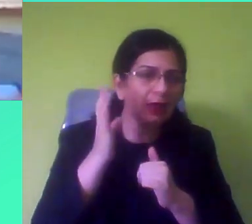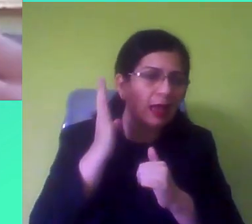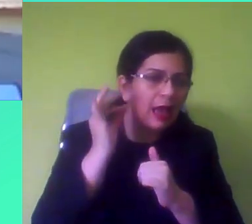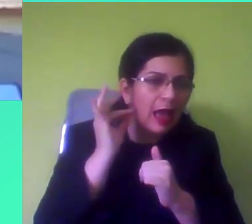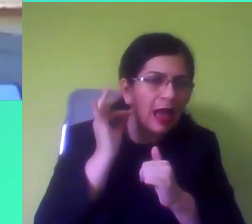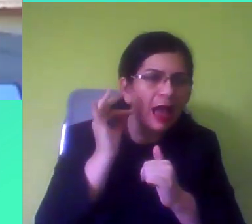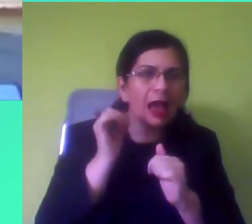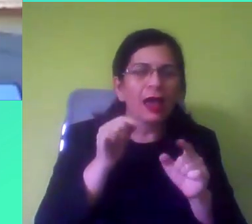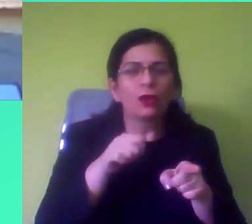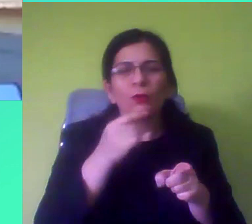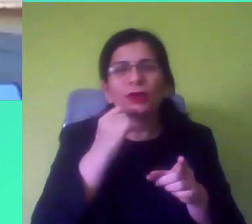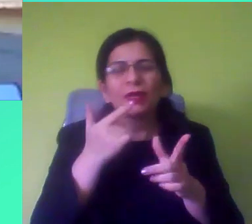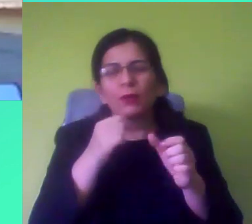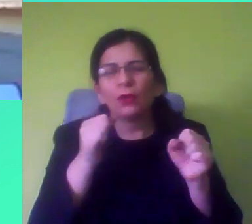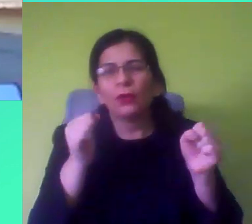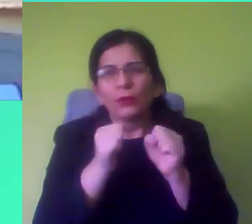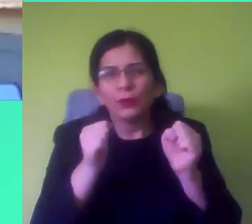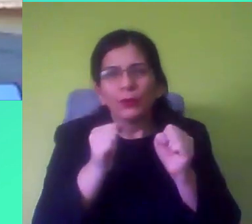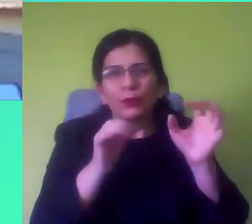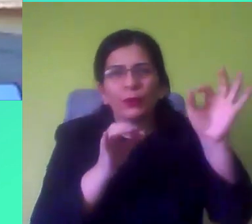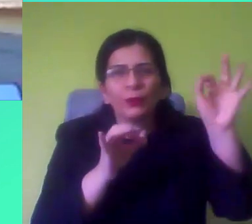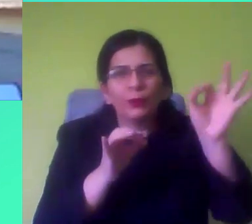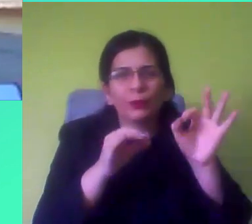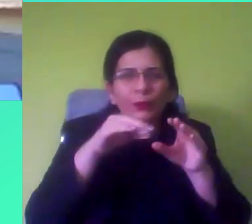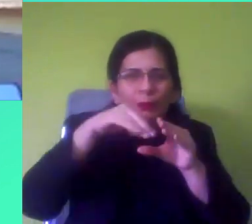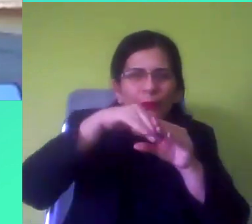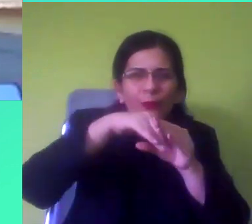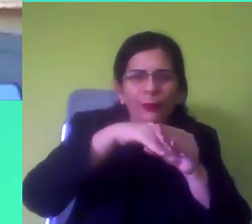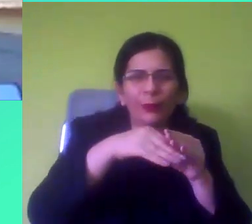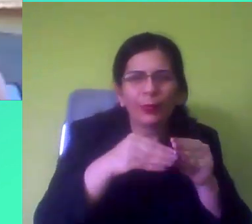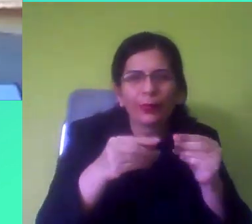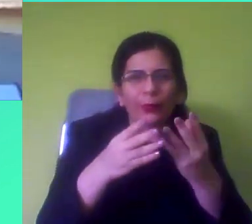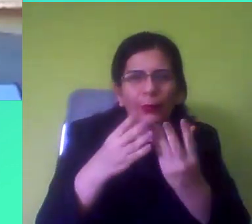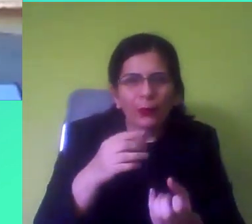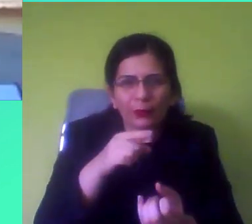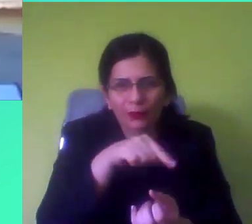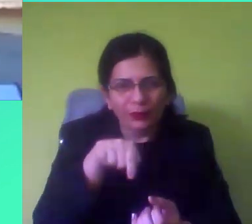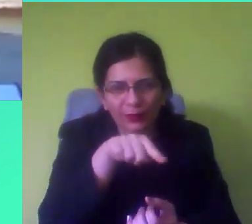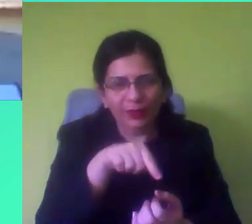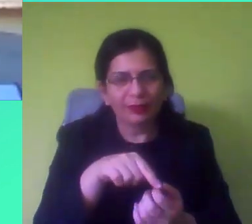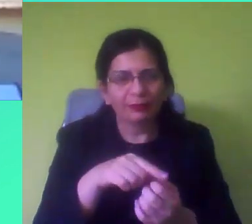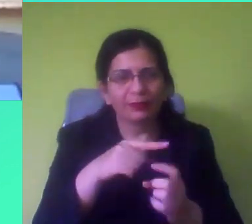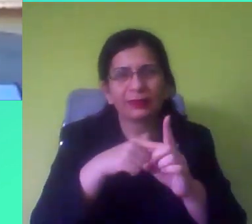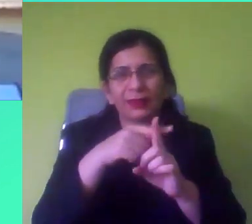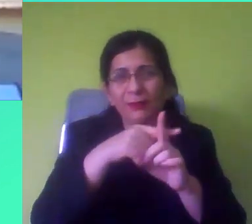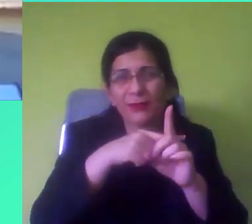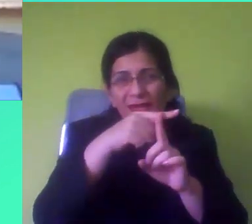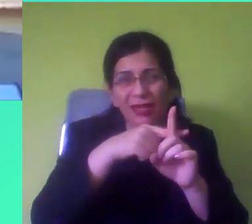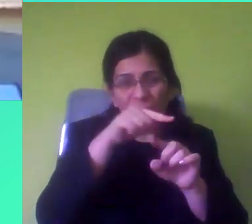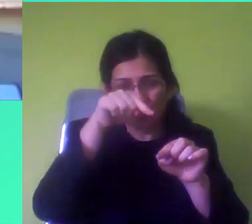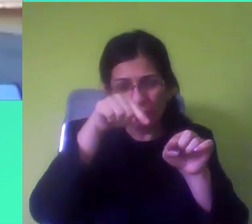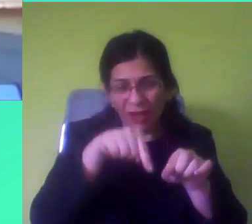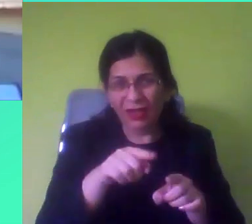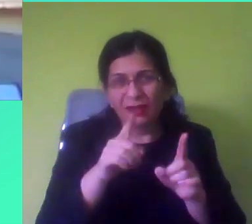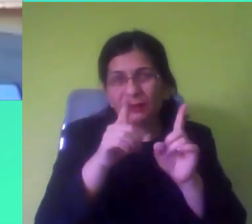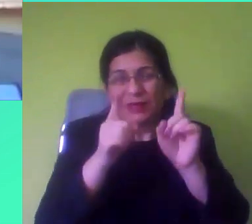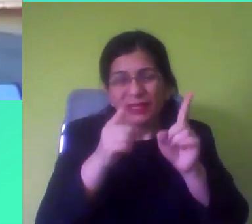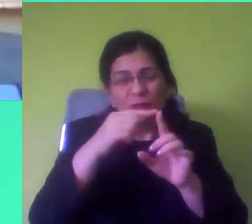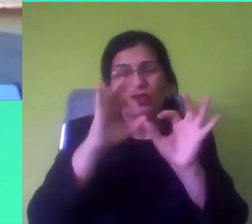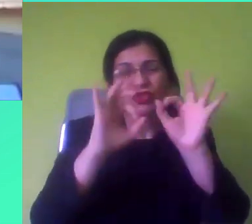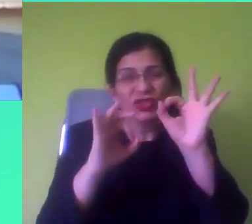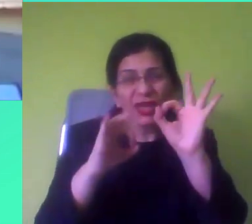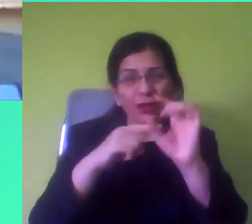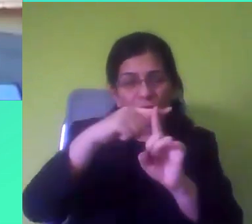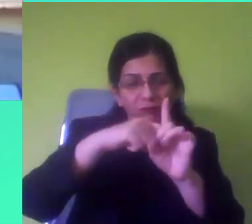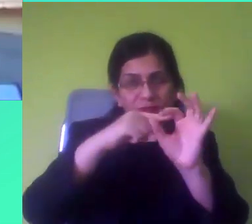infiltra, llega hacia esta zona del suelo congelado permanente, y acá ¿qué sucede? Porque baja su temperatura, se vuelve a congelar. Y es ahí